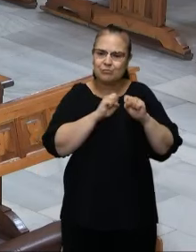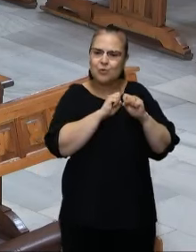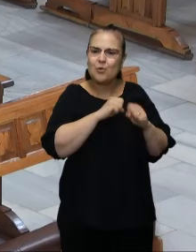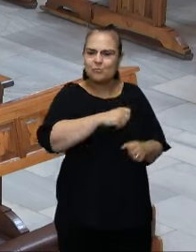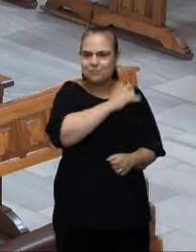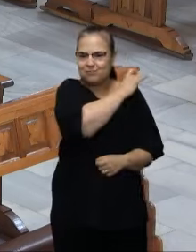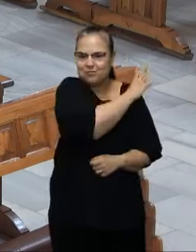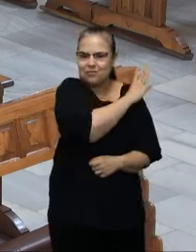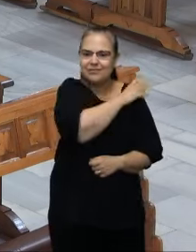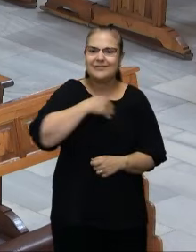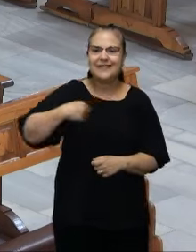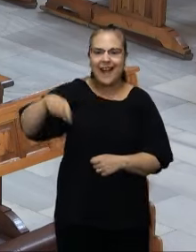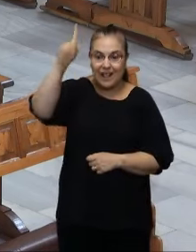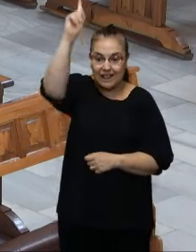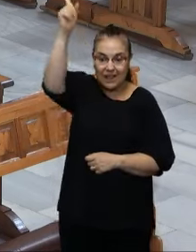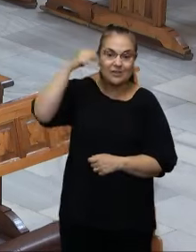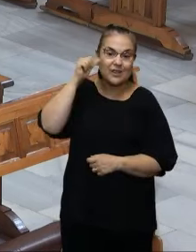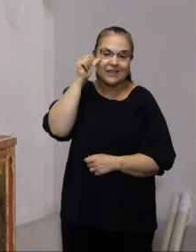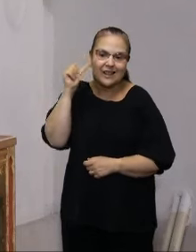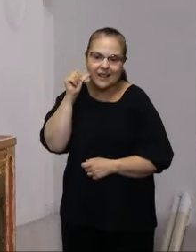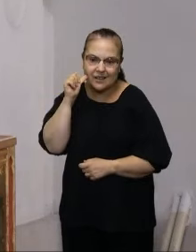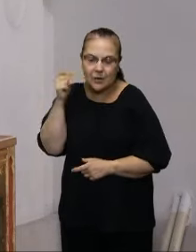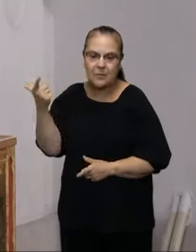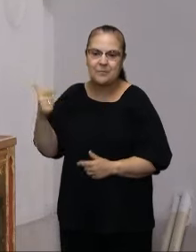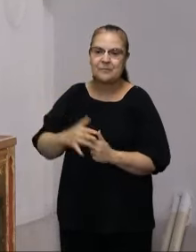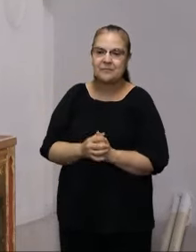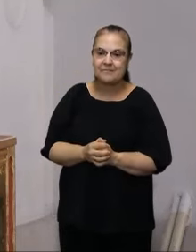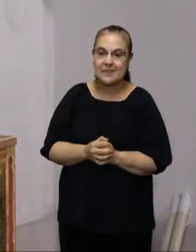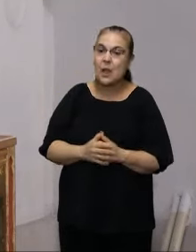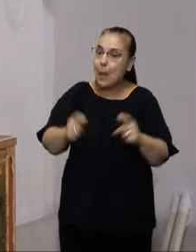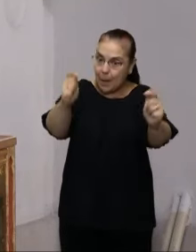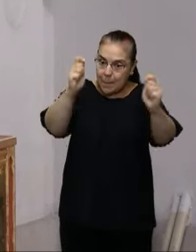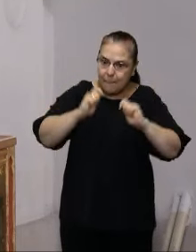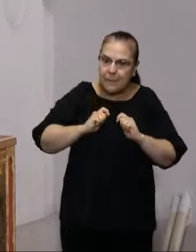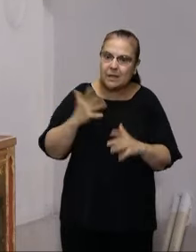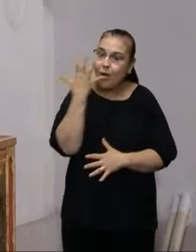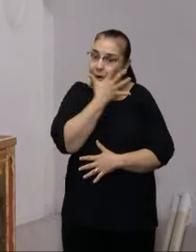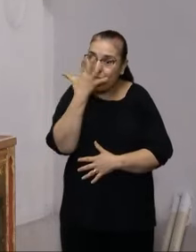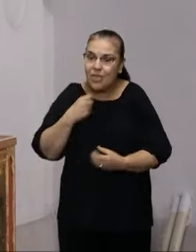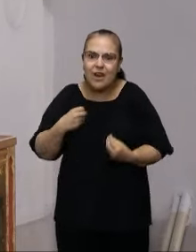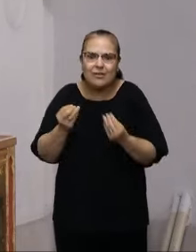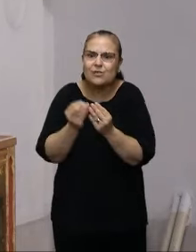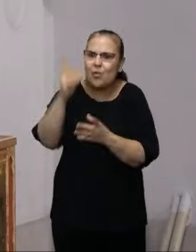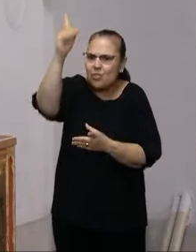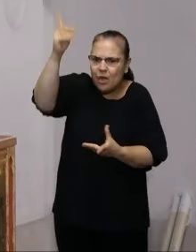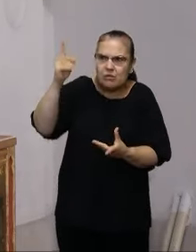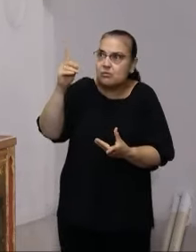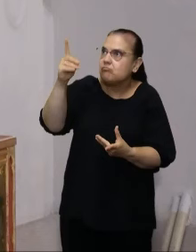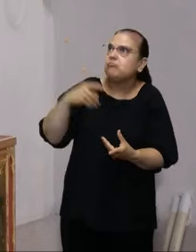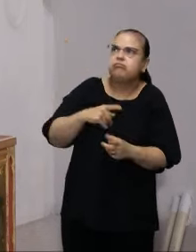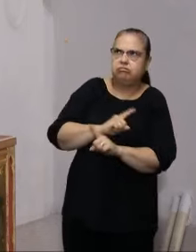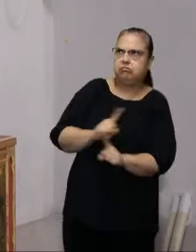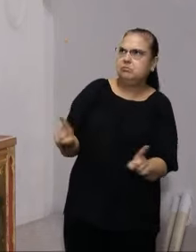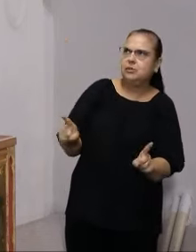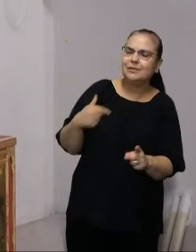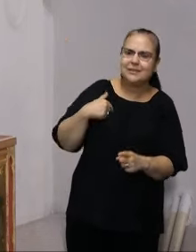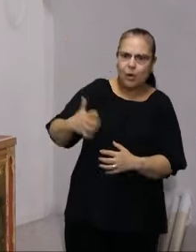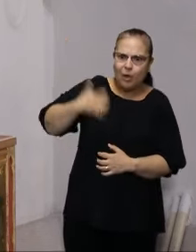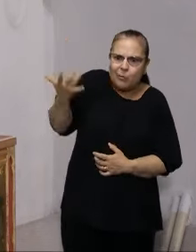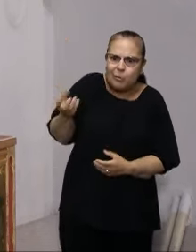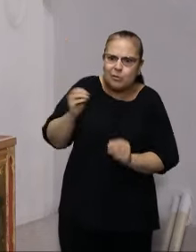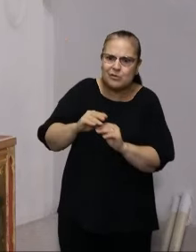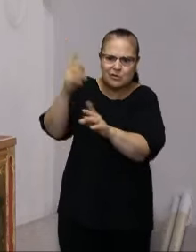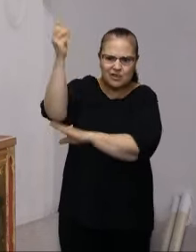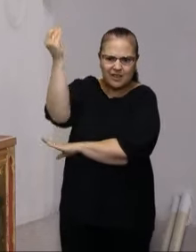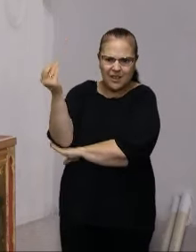Despreciaste al Dios que te engendró. Me han dado celos con un Dios que no es Dios, me han irritado con